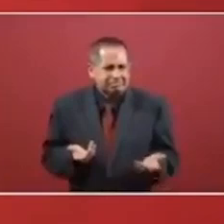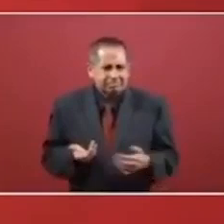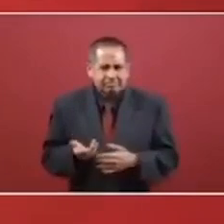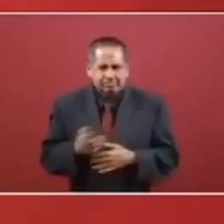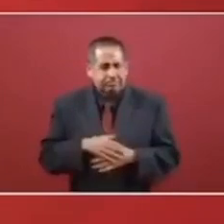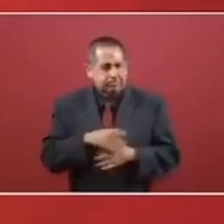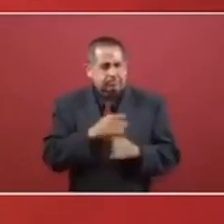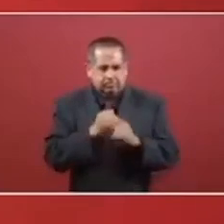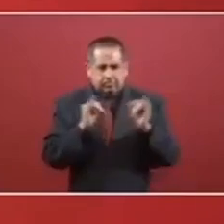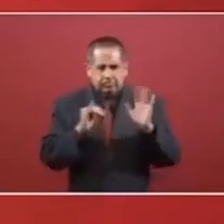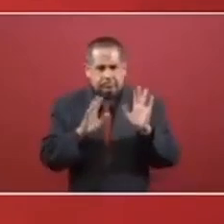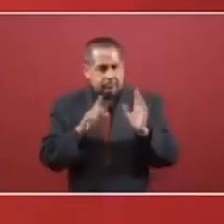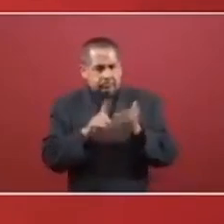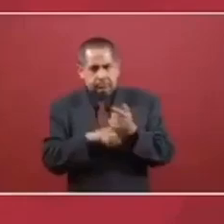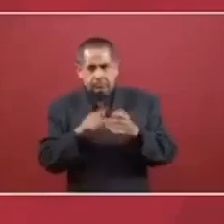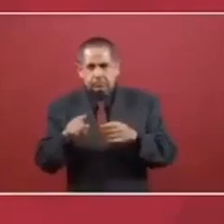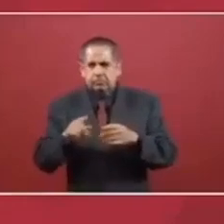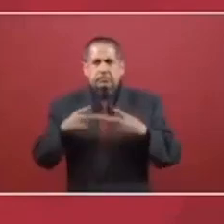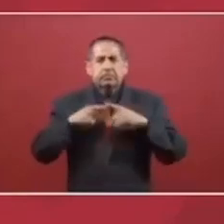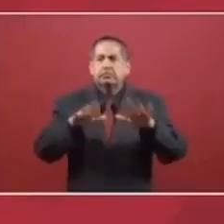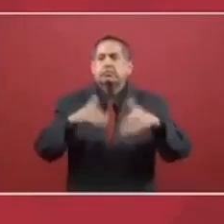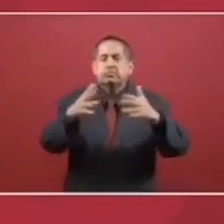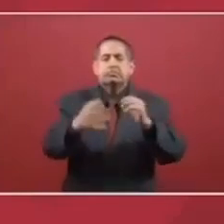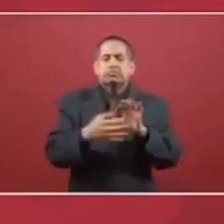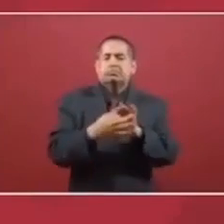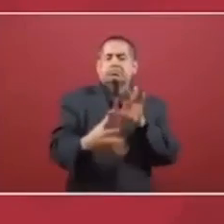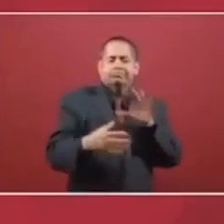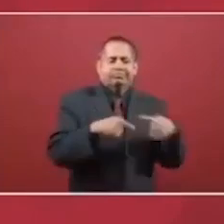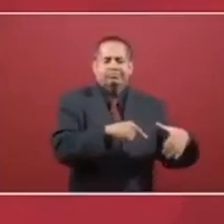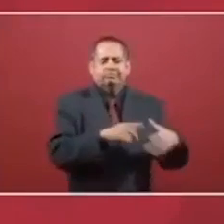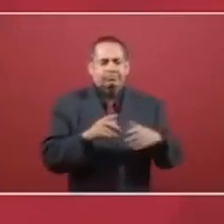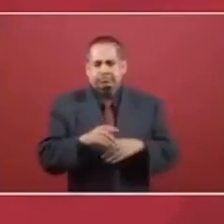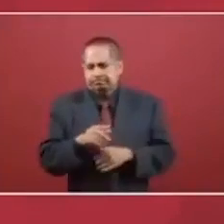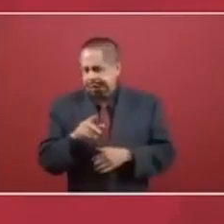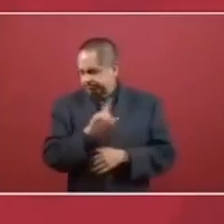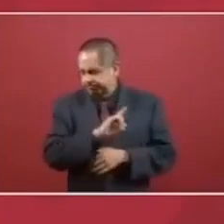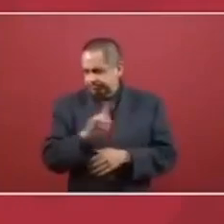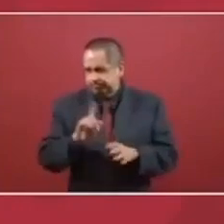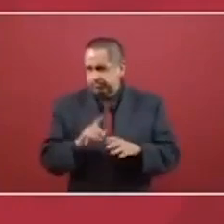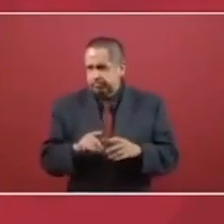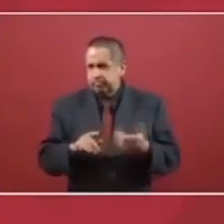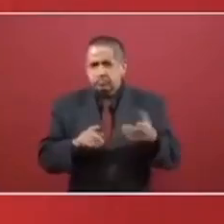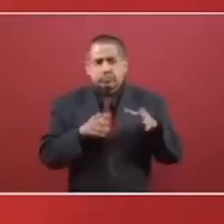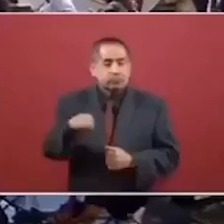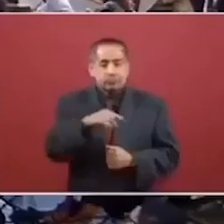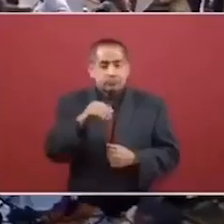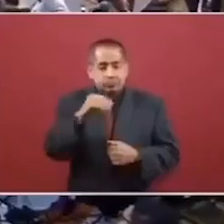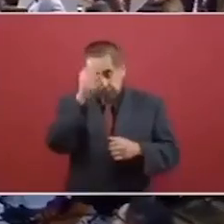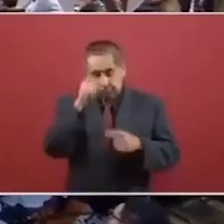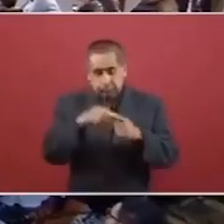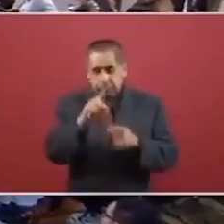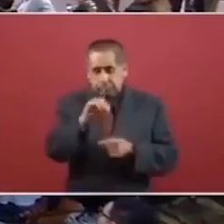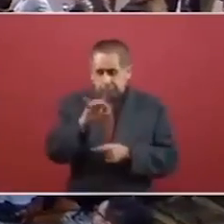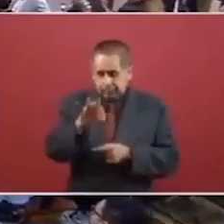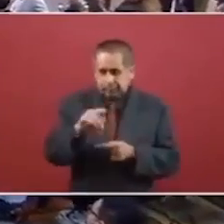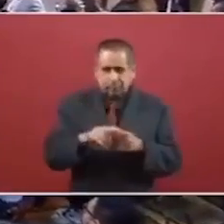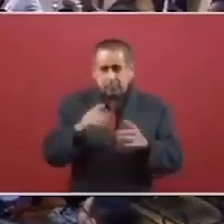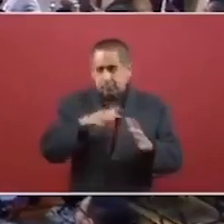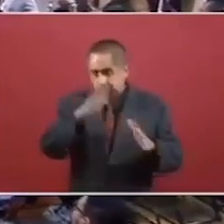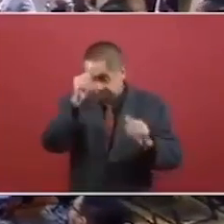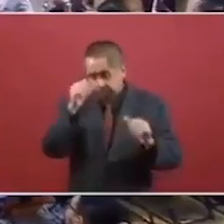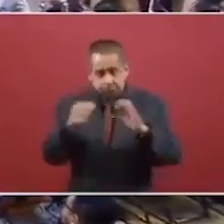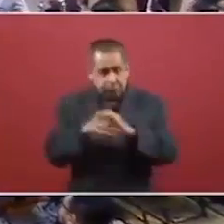Son independientes posiblemente del pueblo, no de la oligarquía. Están de